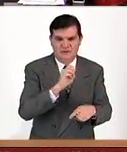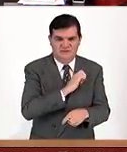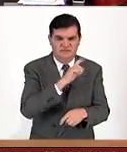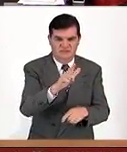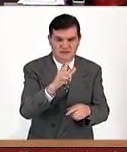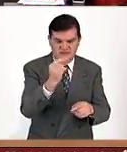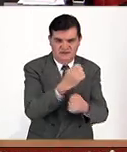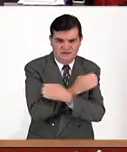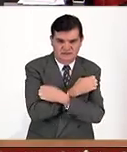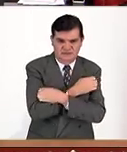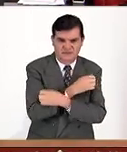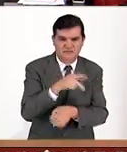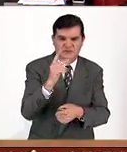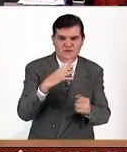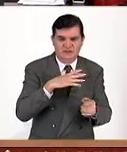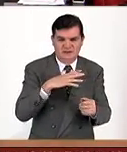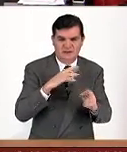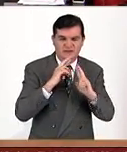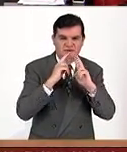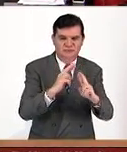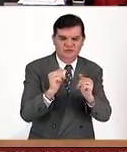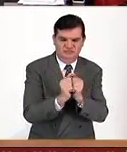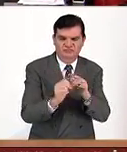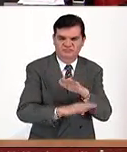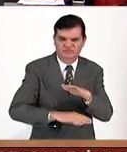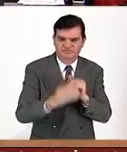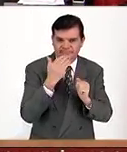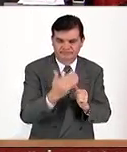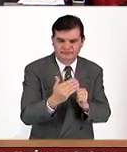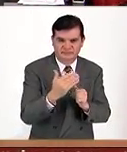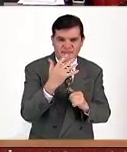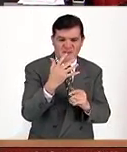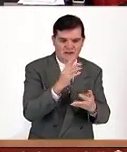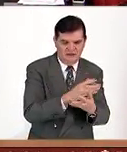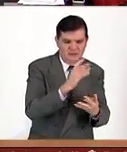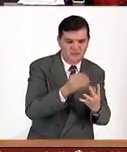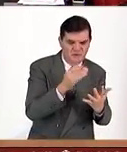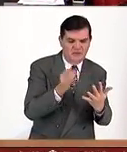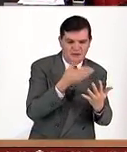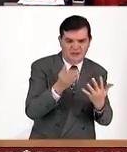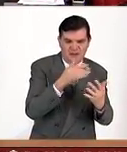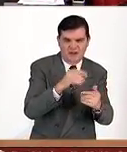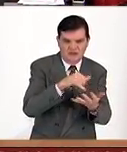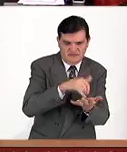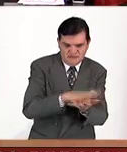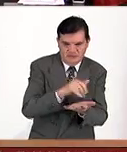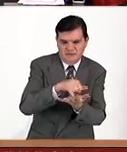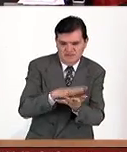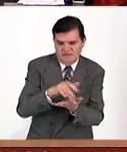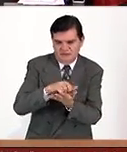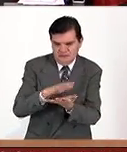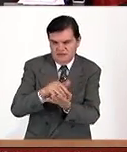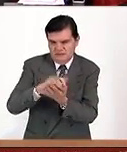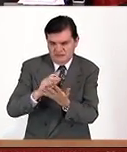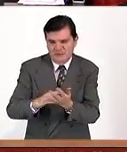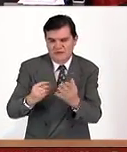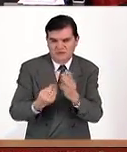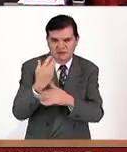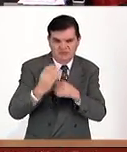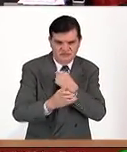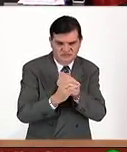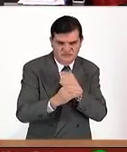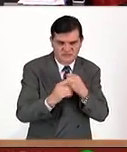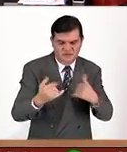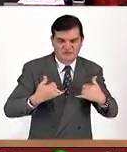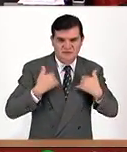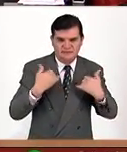educación, pero que está buscando respuestas prácticas. Después de 5 ediciones, pues obviamente has seguido de manera muy cercana la evolución de